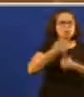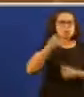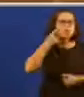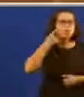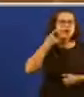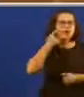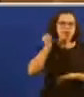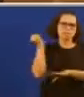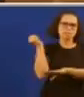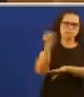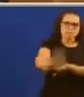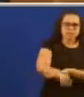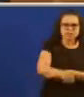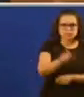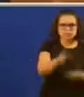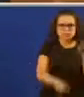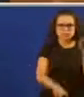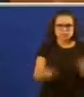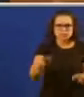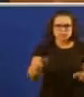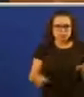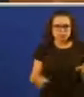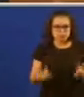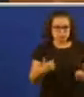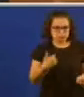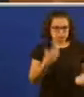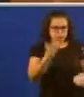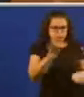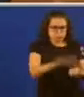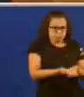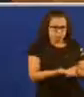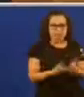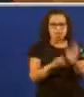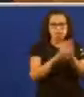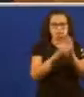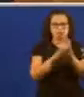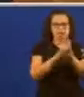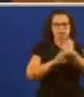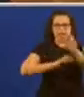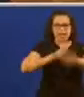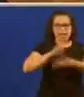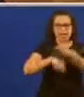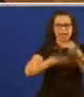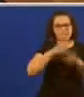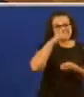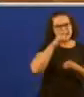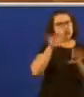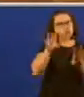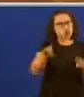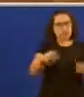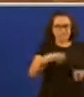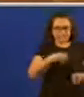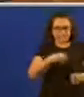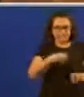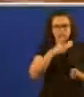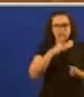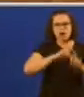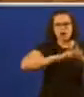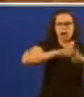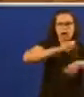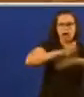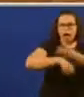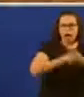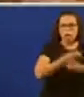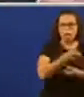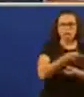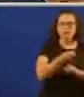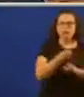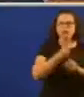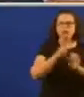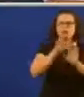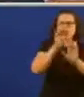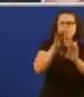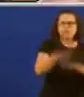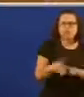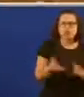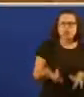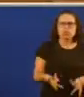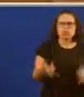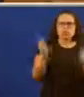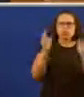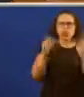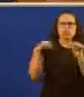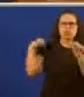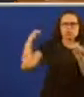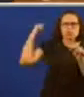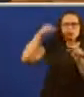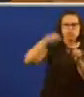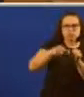vida das persoas. Cambian a Constitución, esa que é intocable, e como son tan demócratas, demócratas de toda a vida,